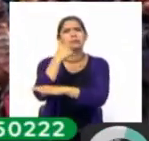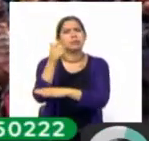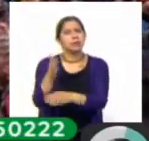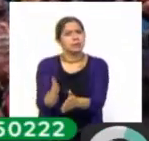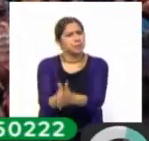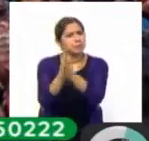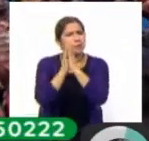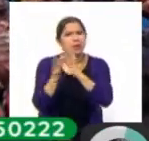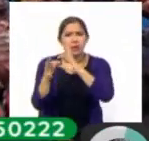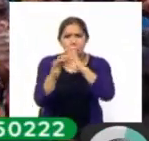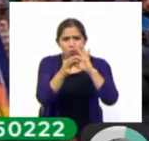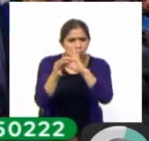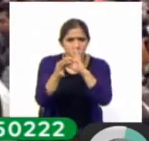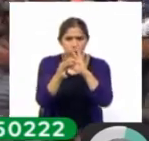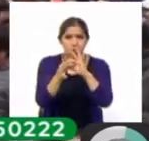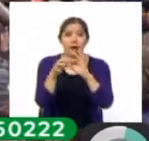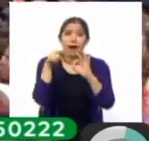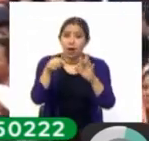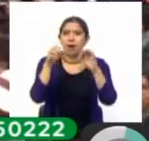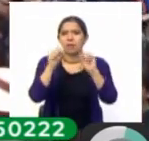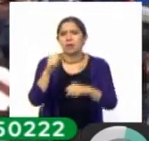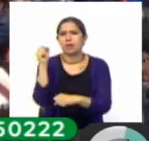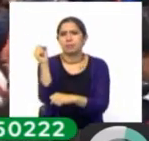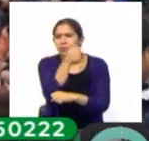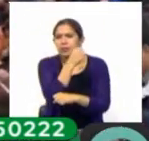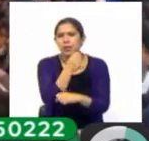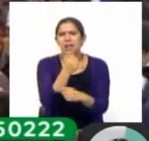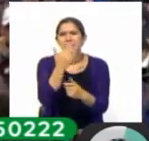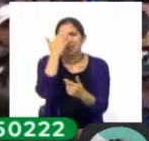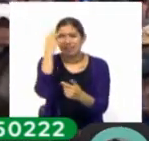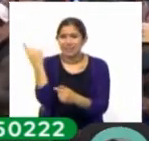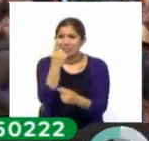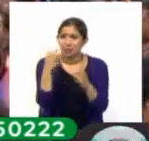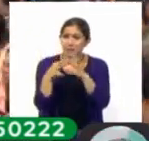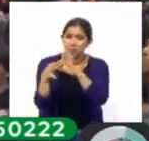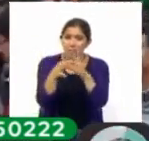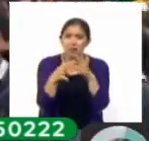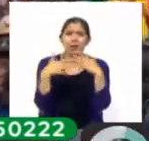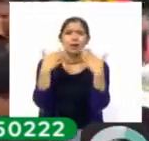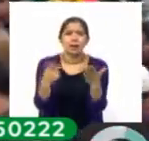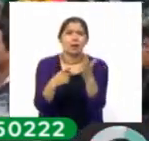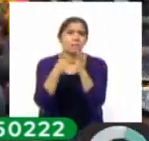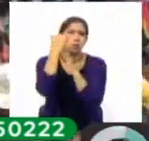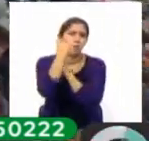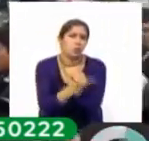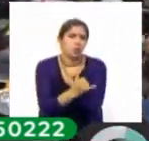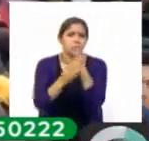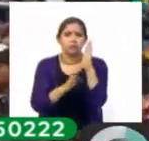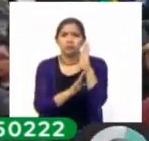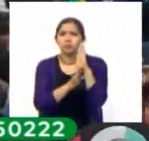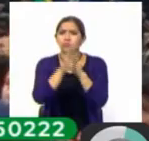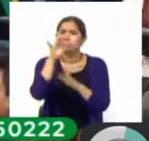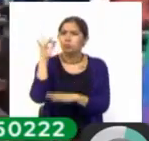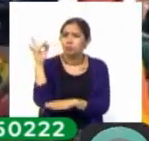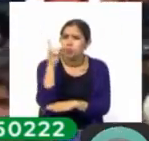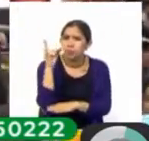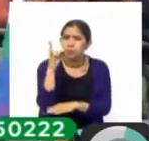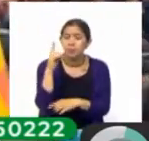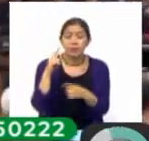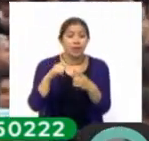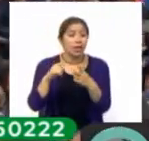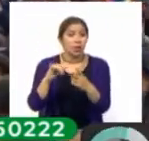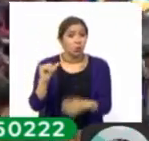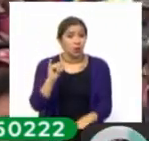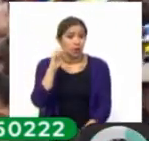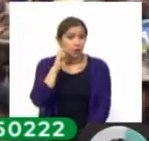para derrotar a los vendepatrias. Con la unidad siempre habrá más proyectos y más desarrollo de los bolivianos. Además, manifestó